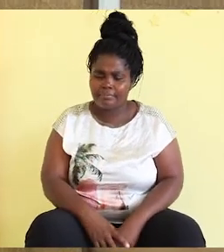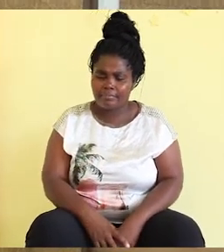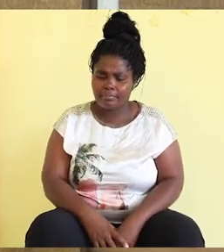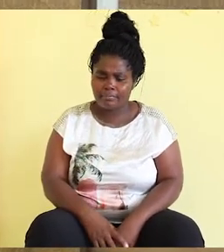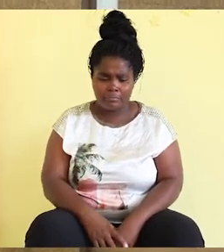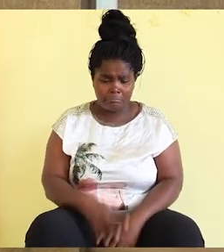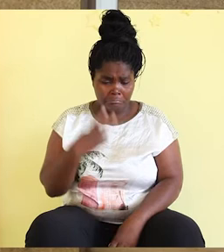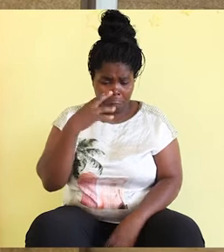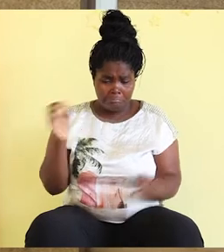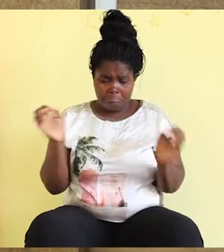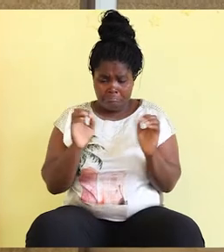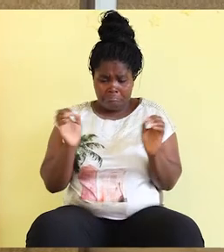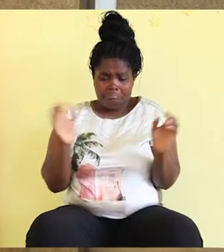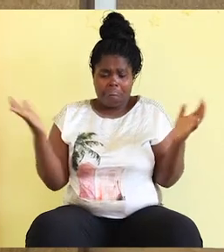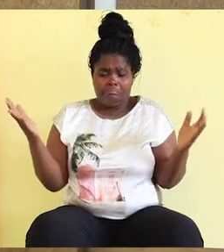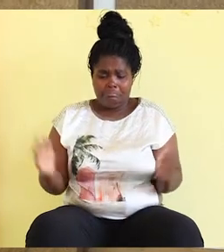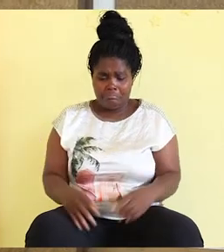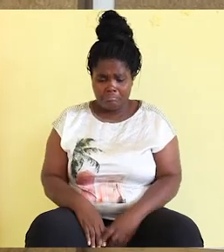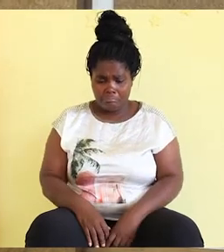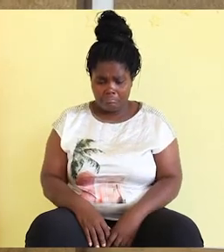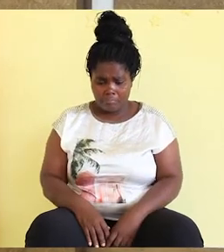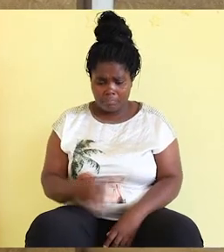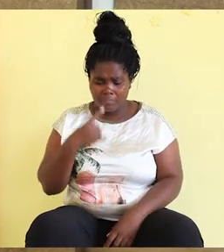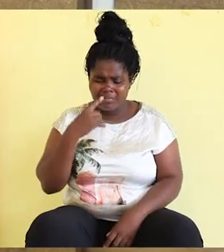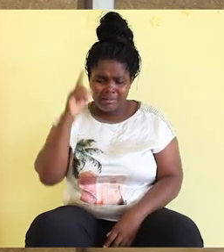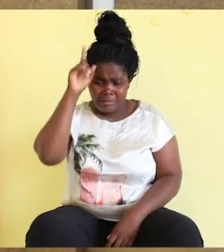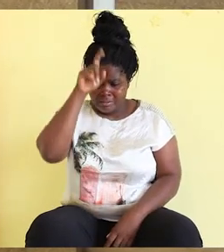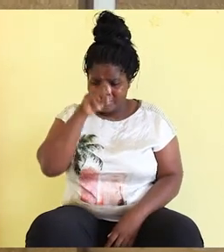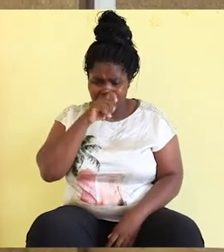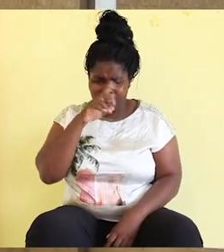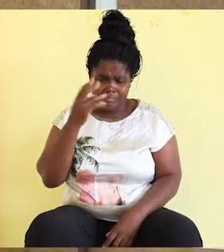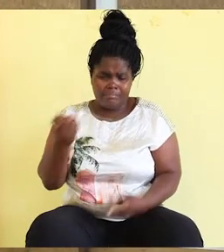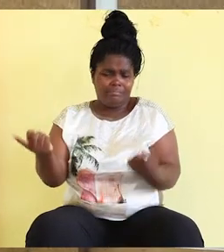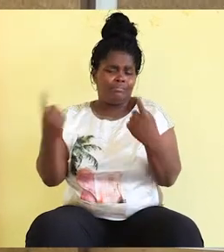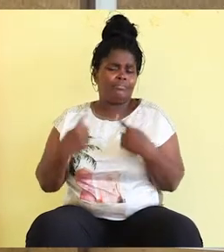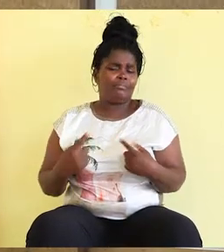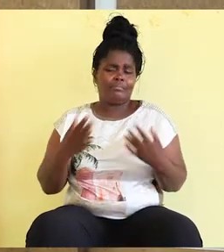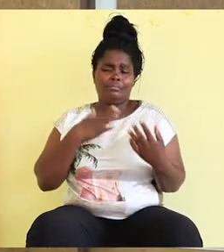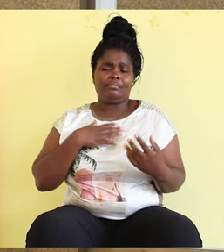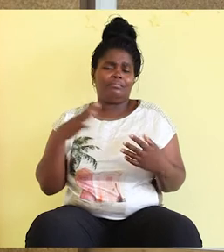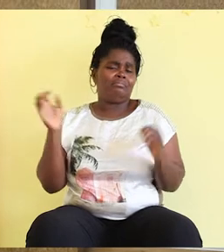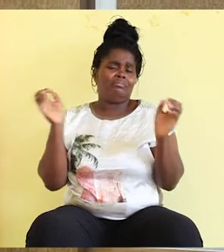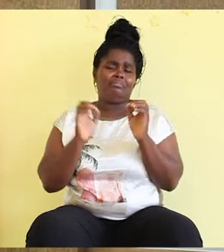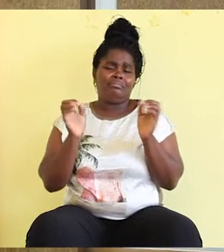Y no lo encuentra. El ratoncito Pérez no me traerá nada.